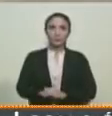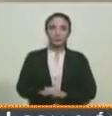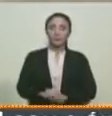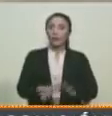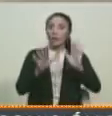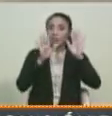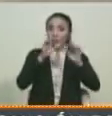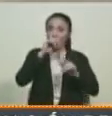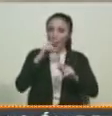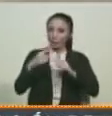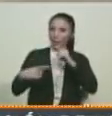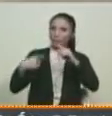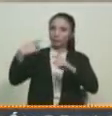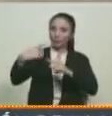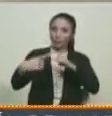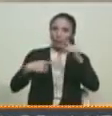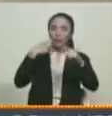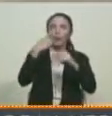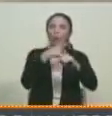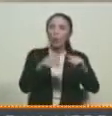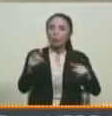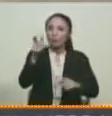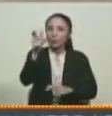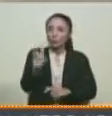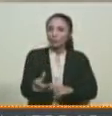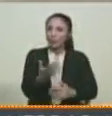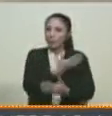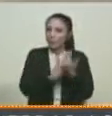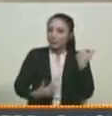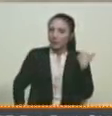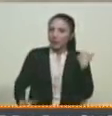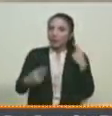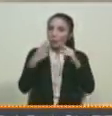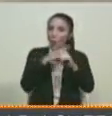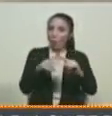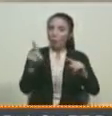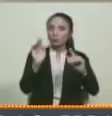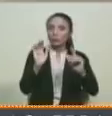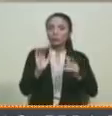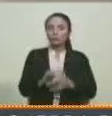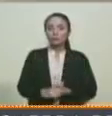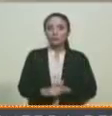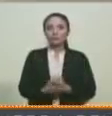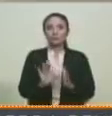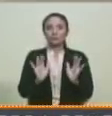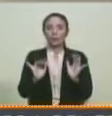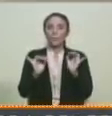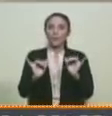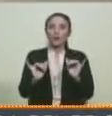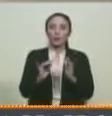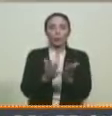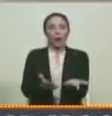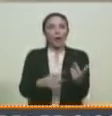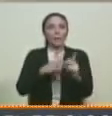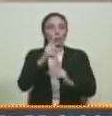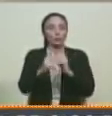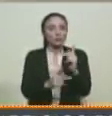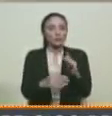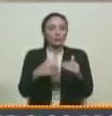10 años después, en el gobierno de Luis Herrera Campín, le tocó a Luis Herrera Campín adelantar un